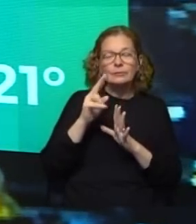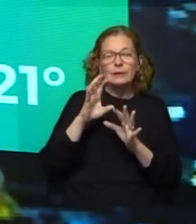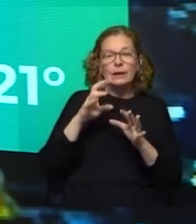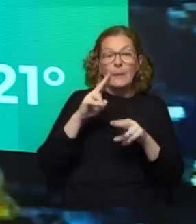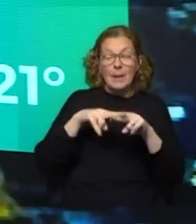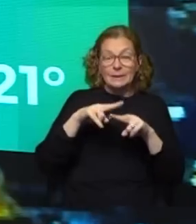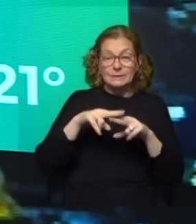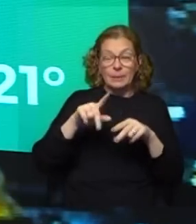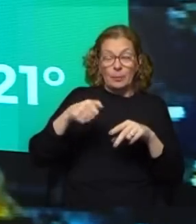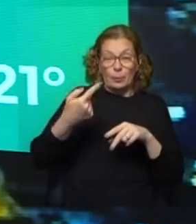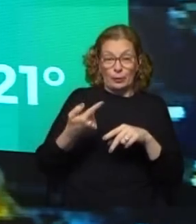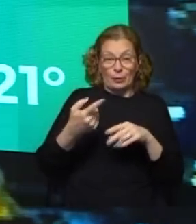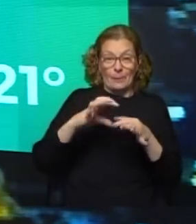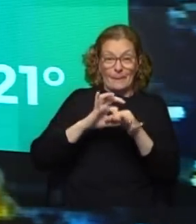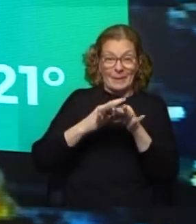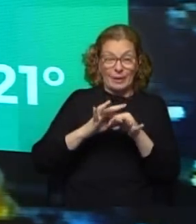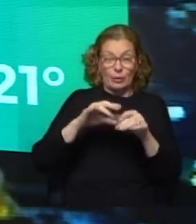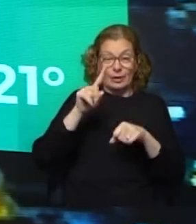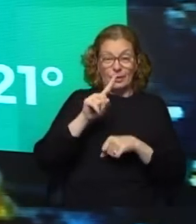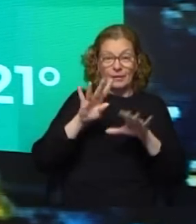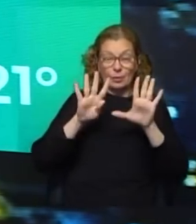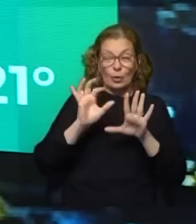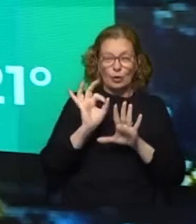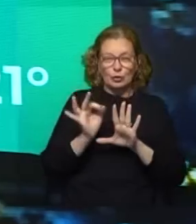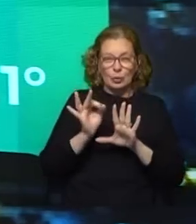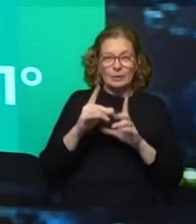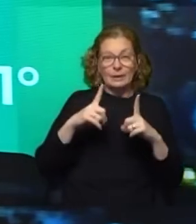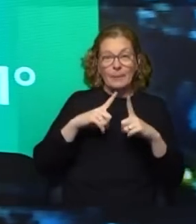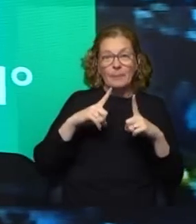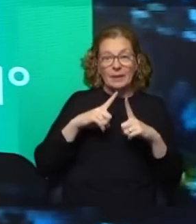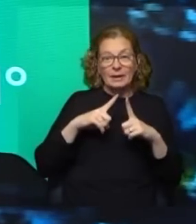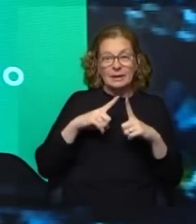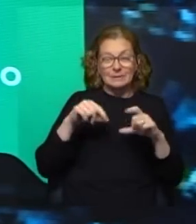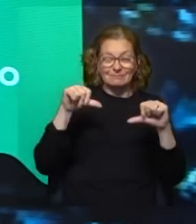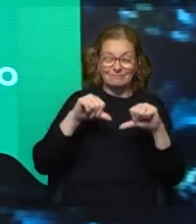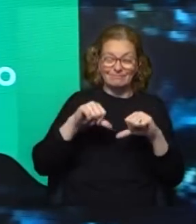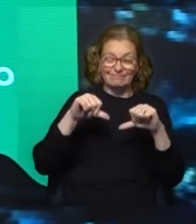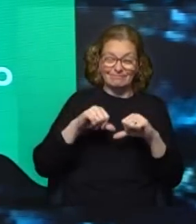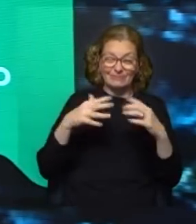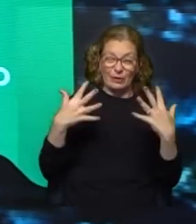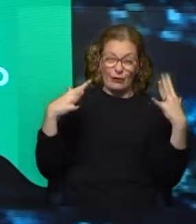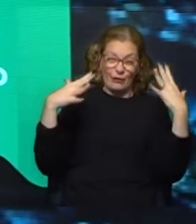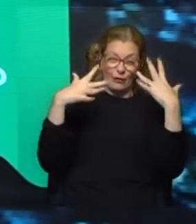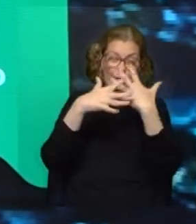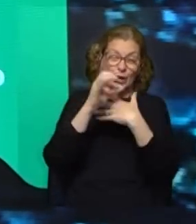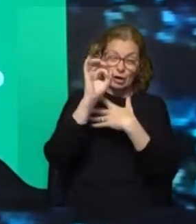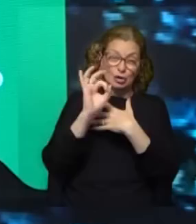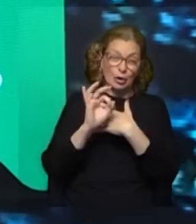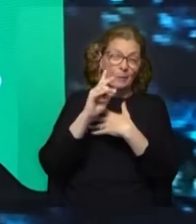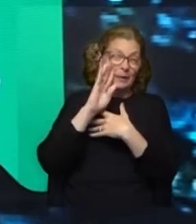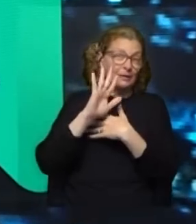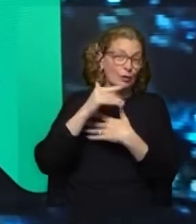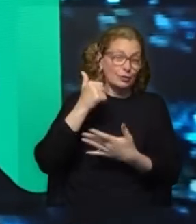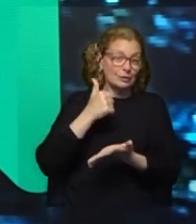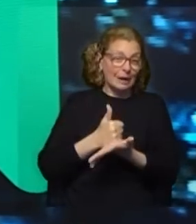para el martes pasado mañana miércoles 19 de octubre se espera que empeoren las condiciones por lo menos el sol parece que no va a brillar